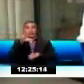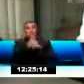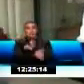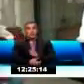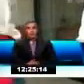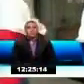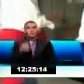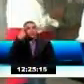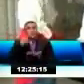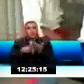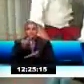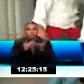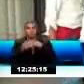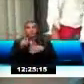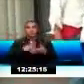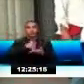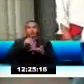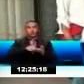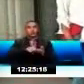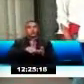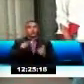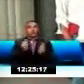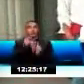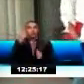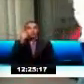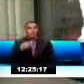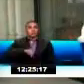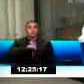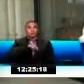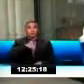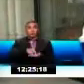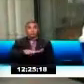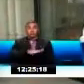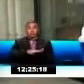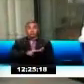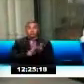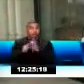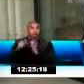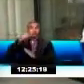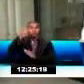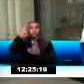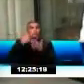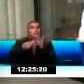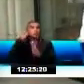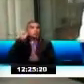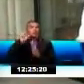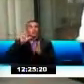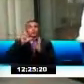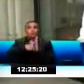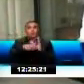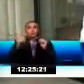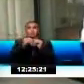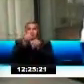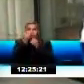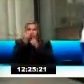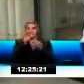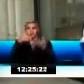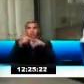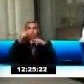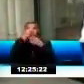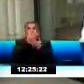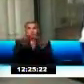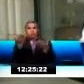País a cambio de contratos con el Estado. Nosotros vamos a subir a esta audiencia para poder escuchar y más adelante llevarles las novedades